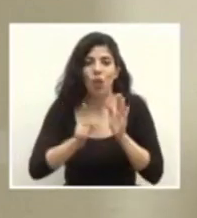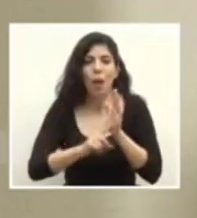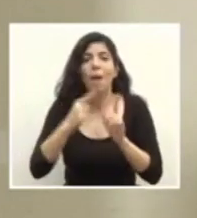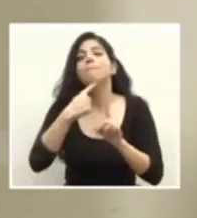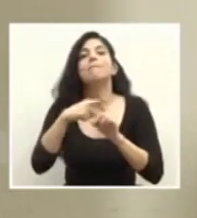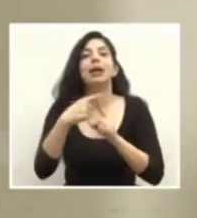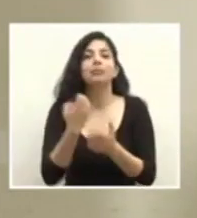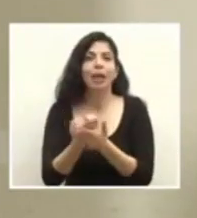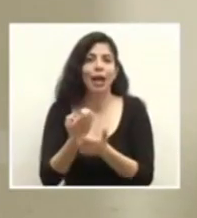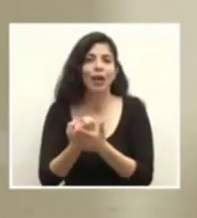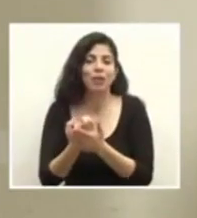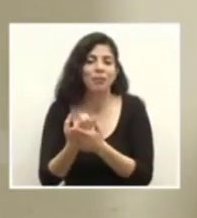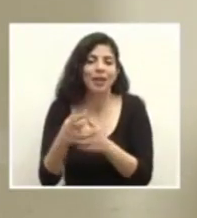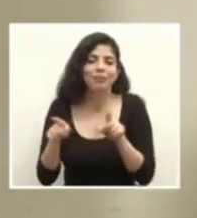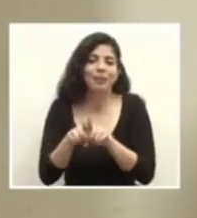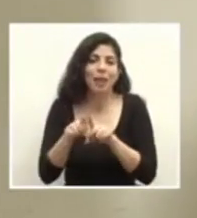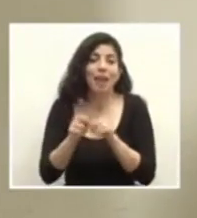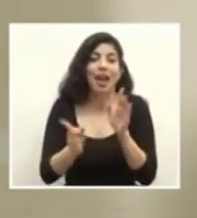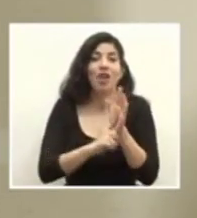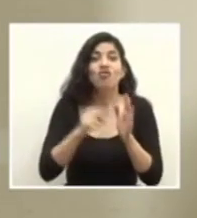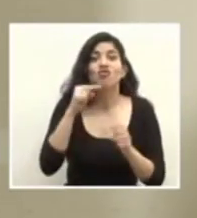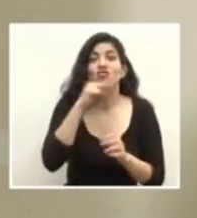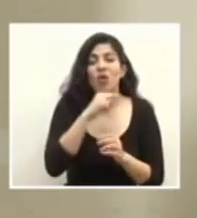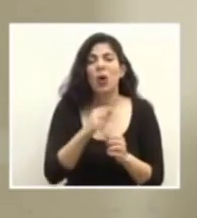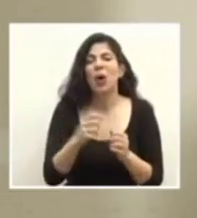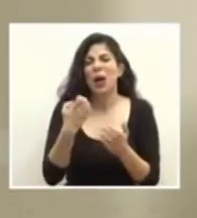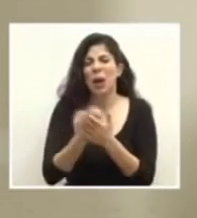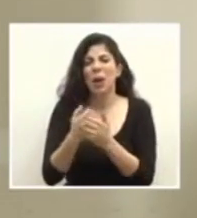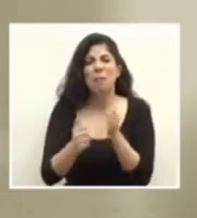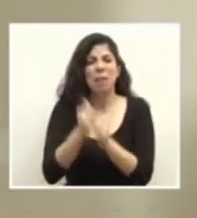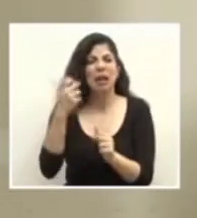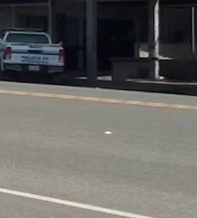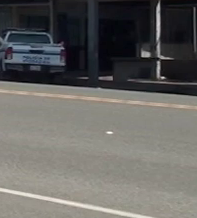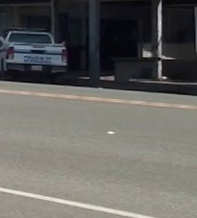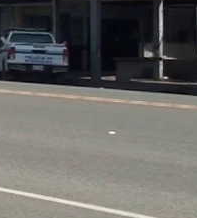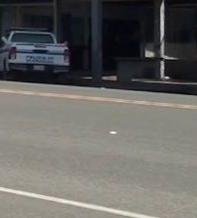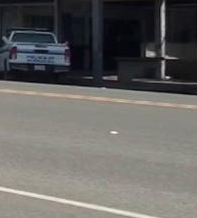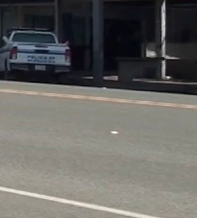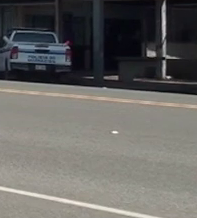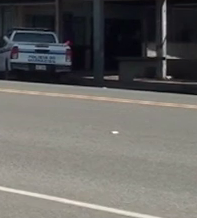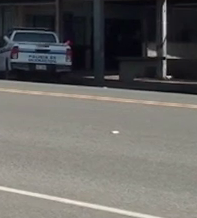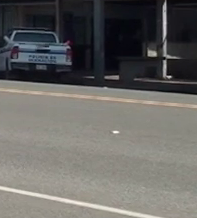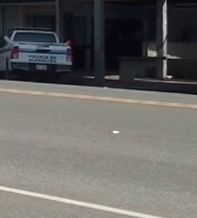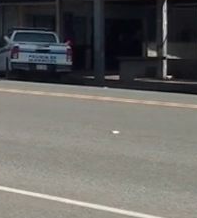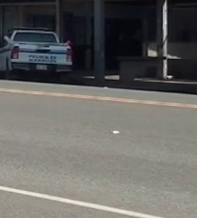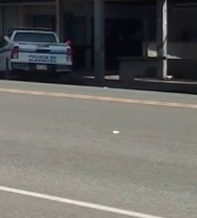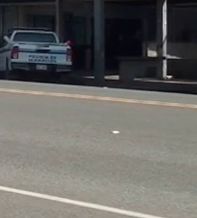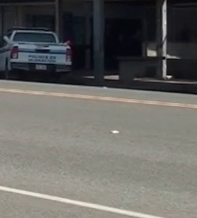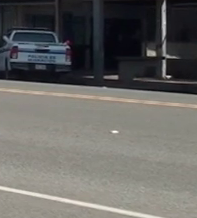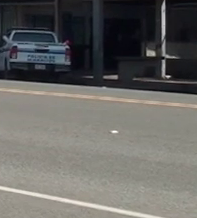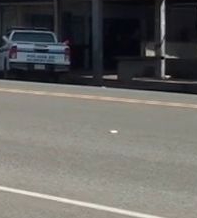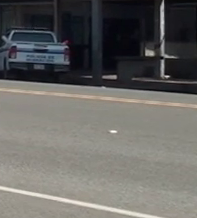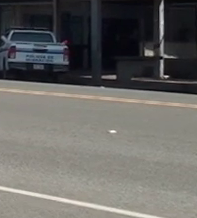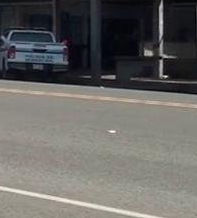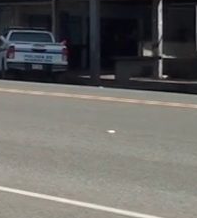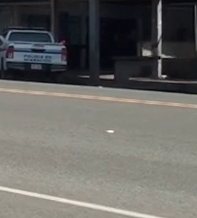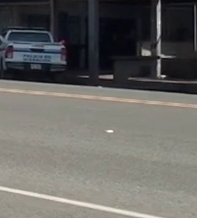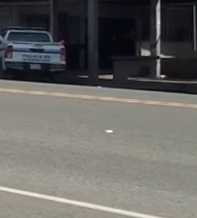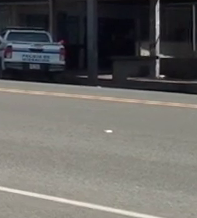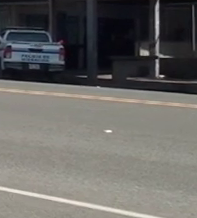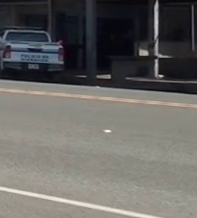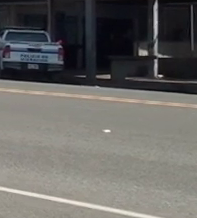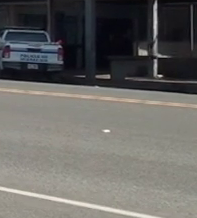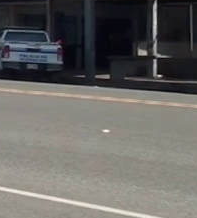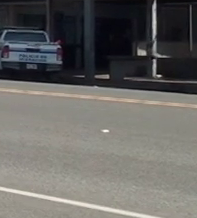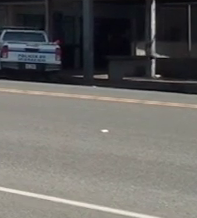asunto económico, que también pues obviamente en una alerta roja se ve mucho más afectado. Así que más bien este levantamiento, más bien un